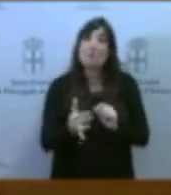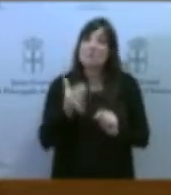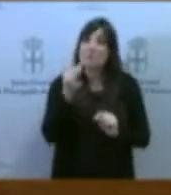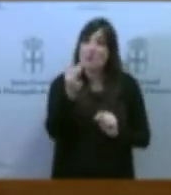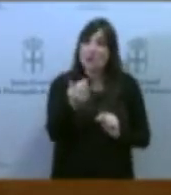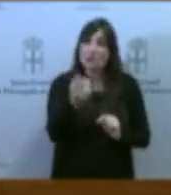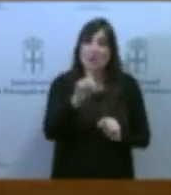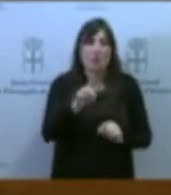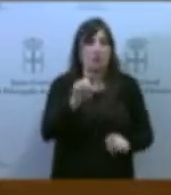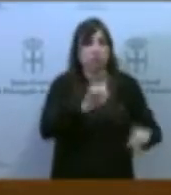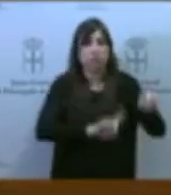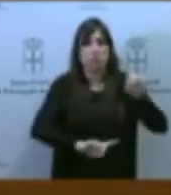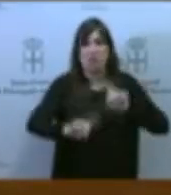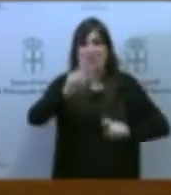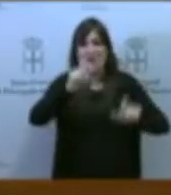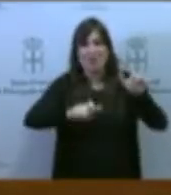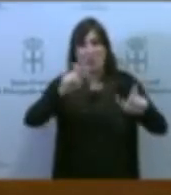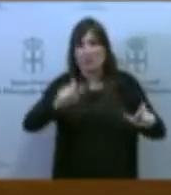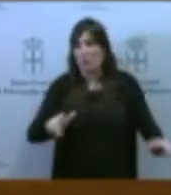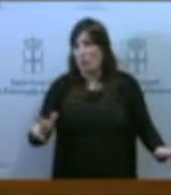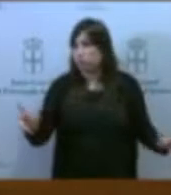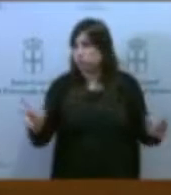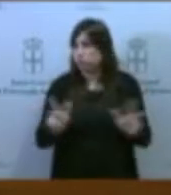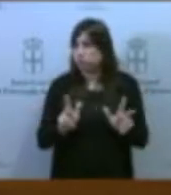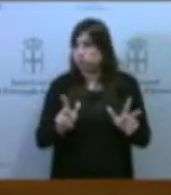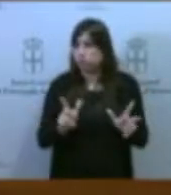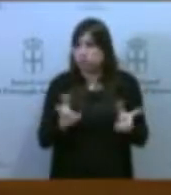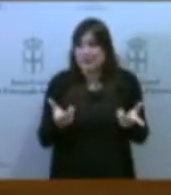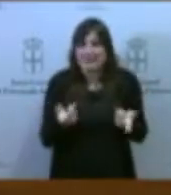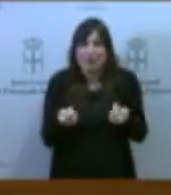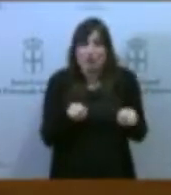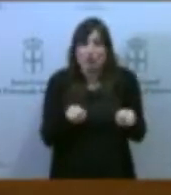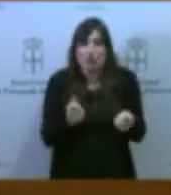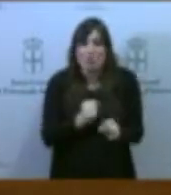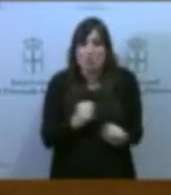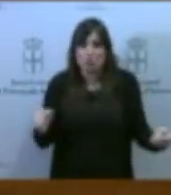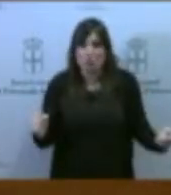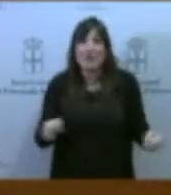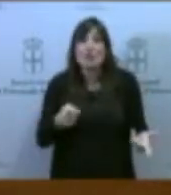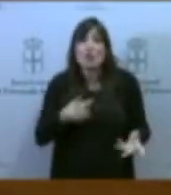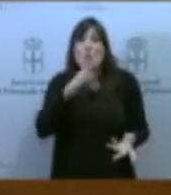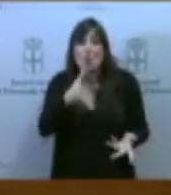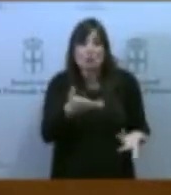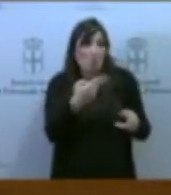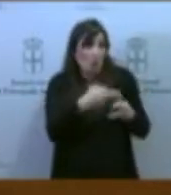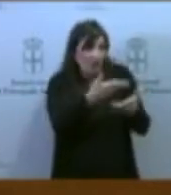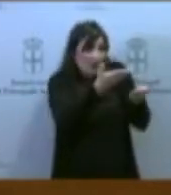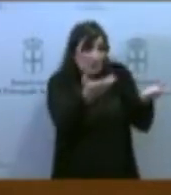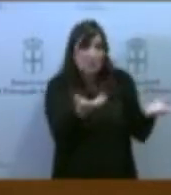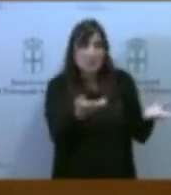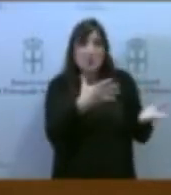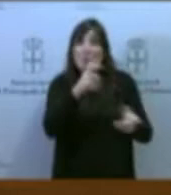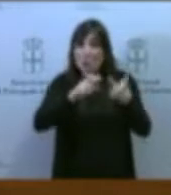absolutamente imposible de sostener. Y eso se debe a las políticas, porque la xente, ya lo decía hoy en